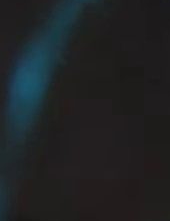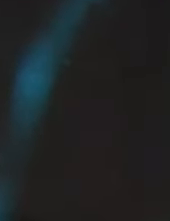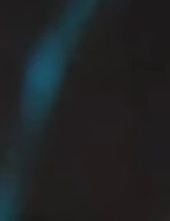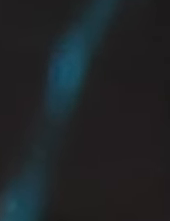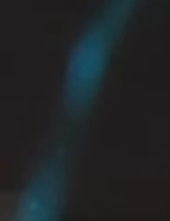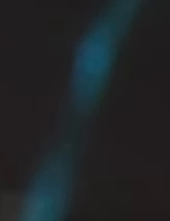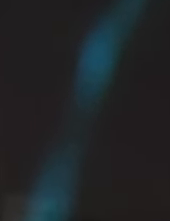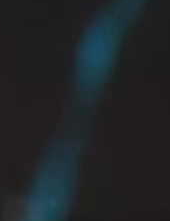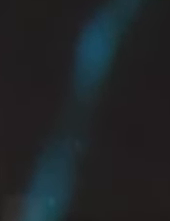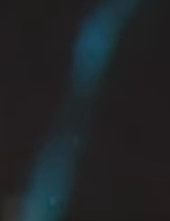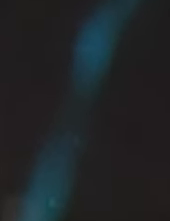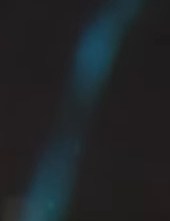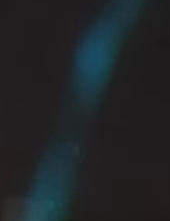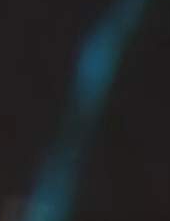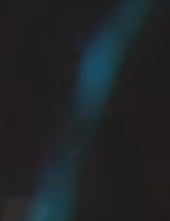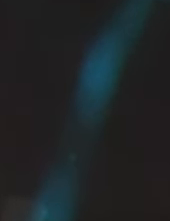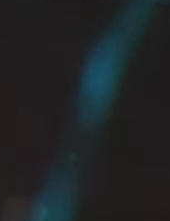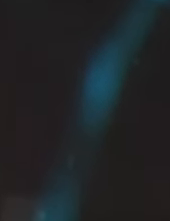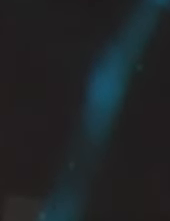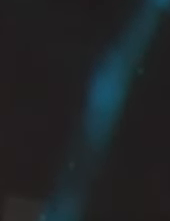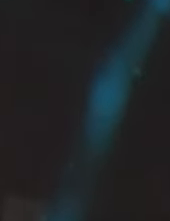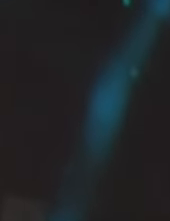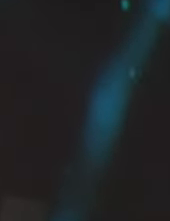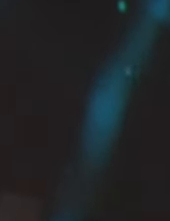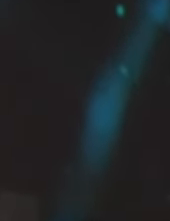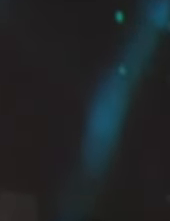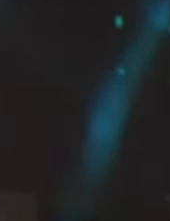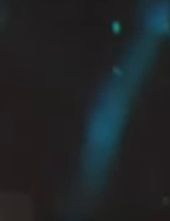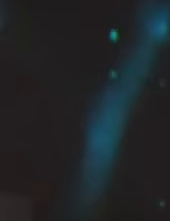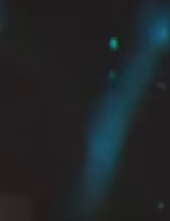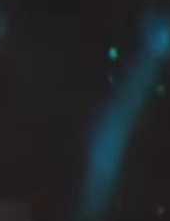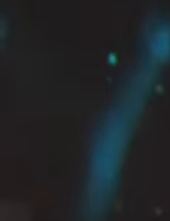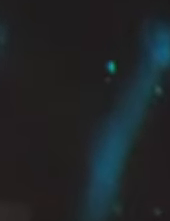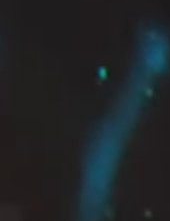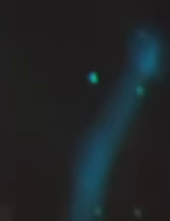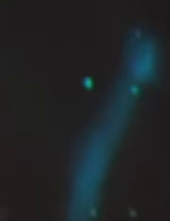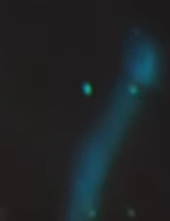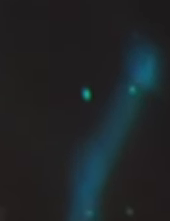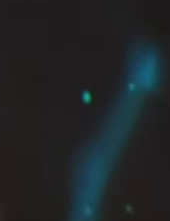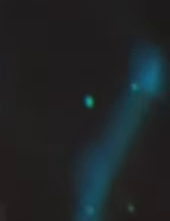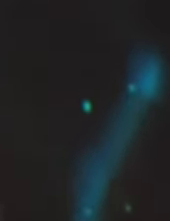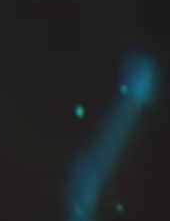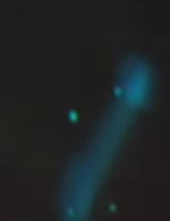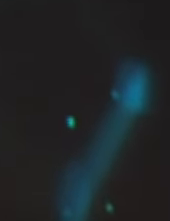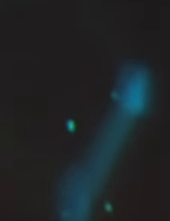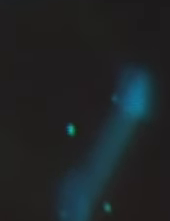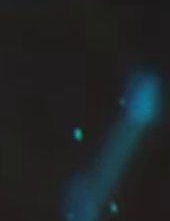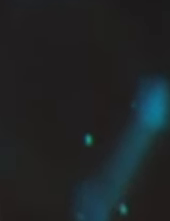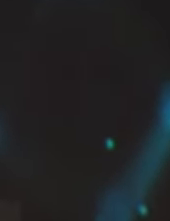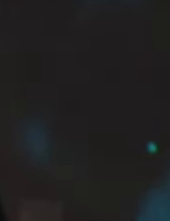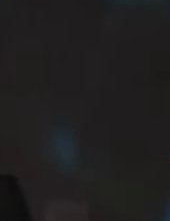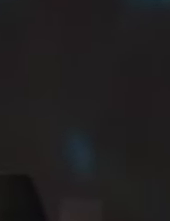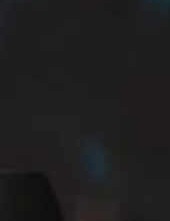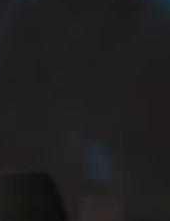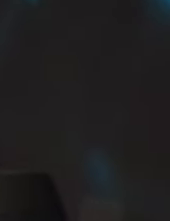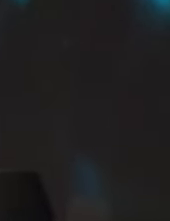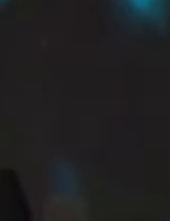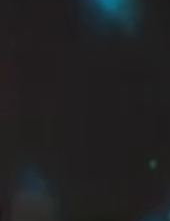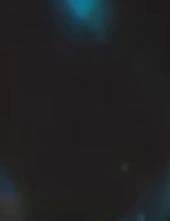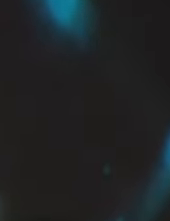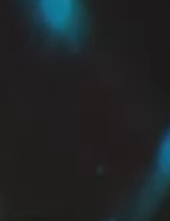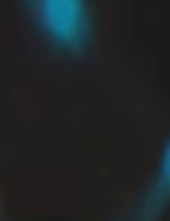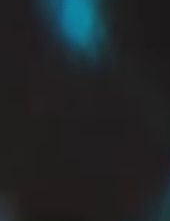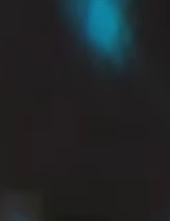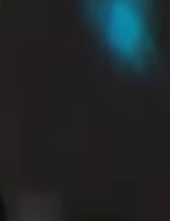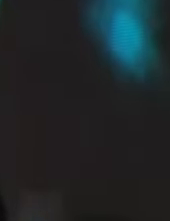Lara eh Para los que durante la pandemia tuvieron que viajar al extranjero Y necesitaban hacerse un pc rápido la palabra genosur se les